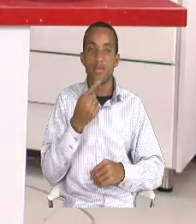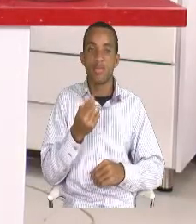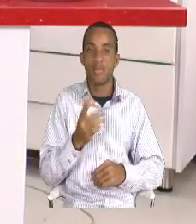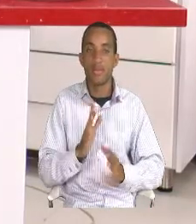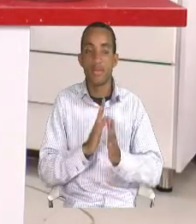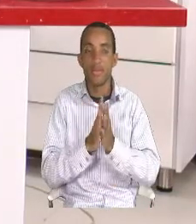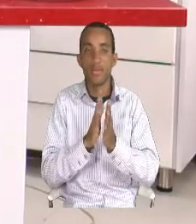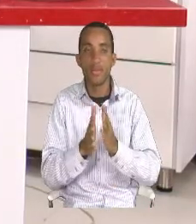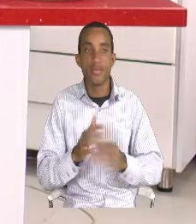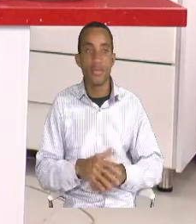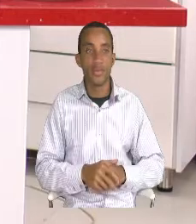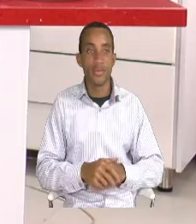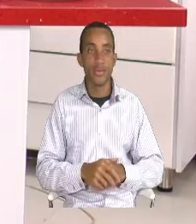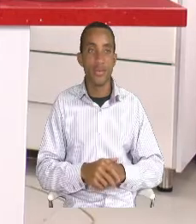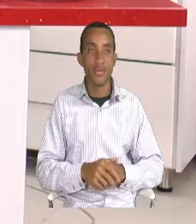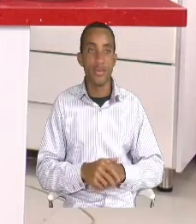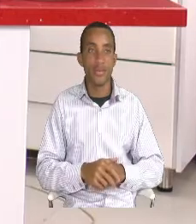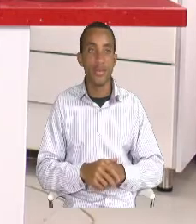rápidamente?